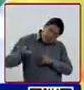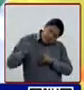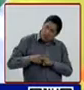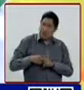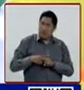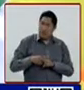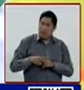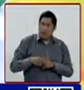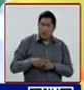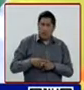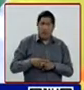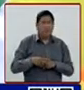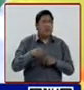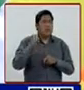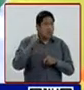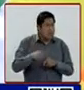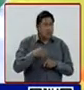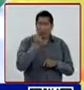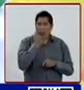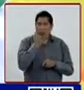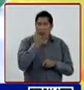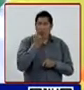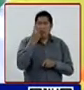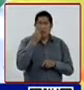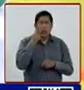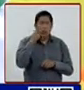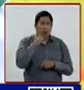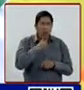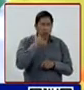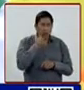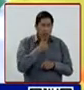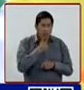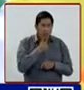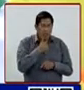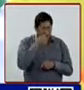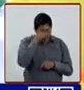lamentablemente un hecho que se ha registrado contra una mujer.